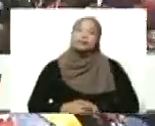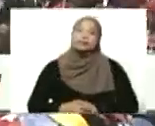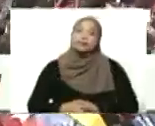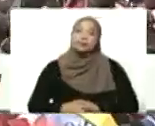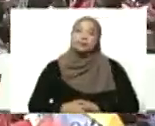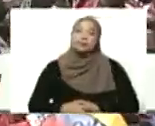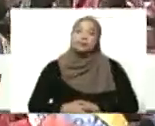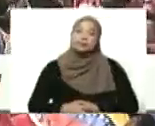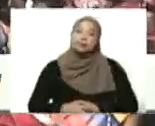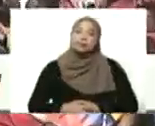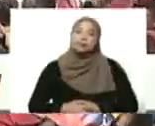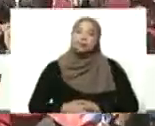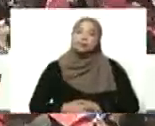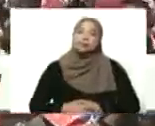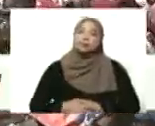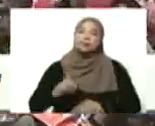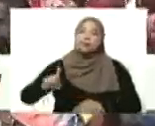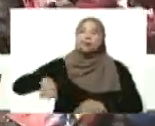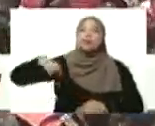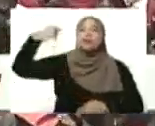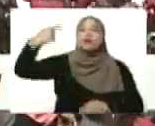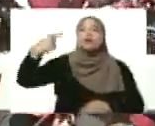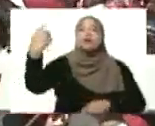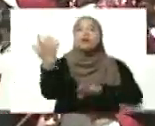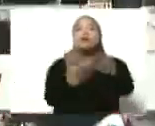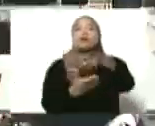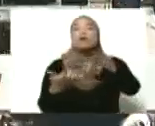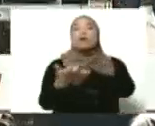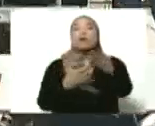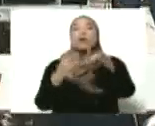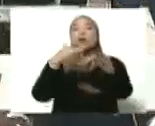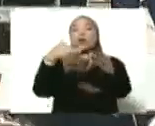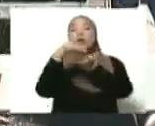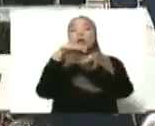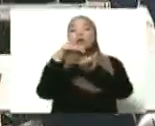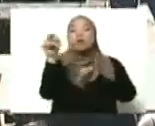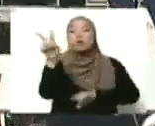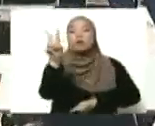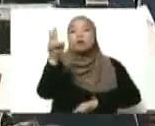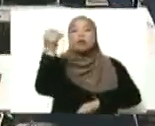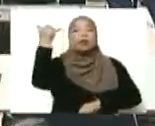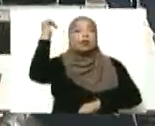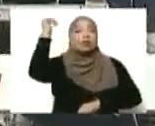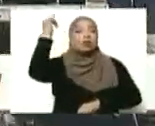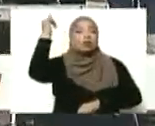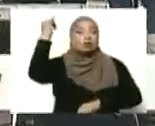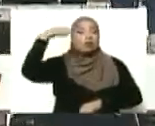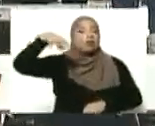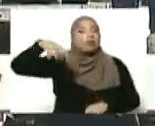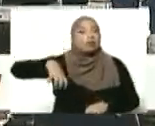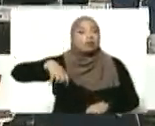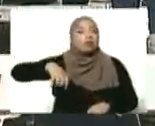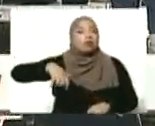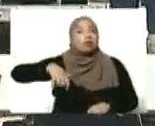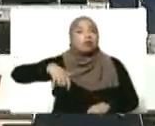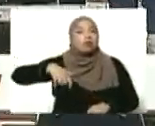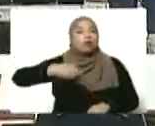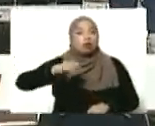les dije, mañana pasa algo en Venezuela y será Yaracuy, Yaracuy, este Yaracuy.